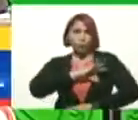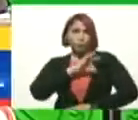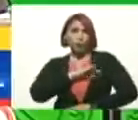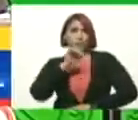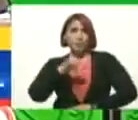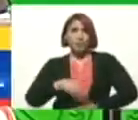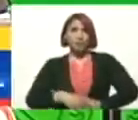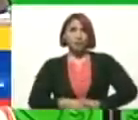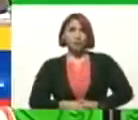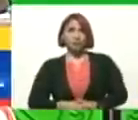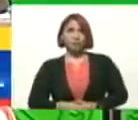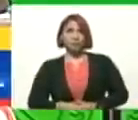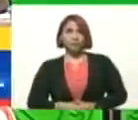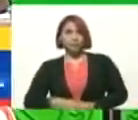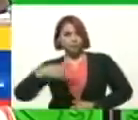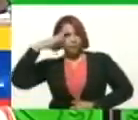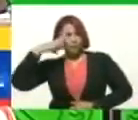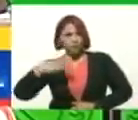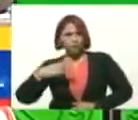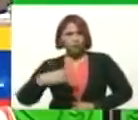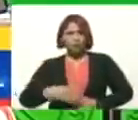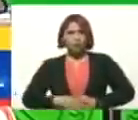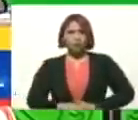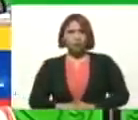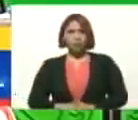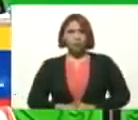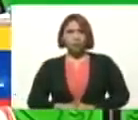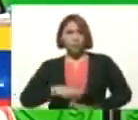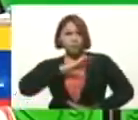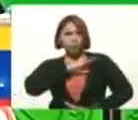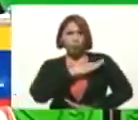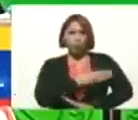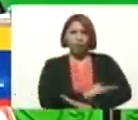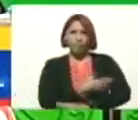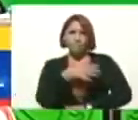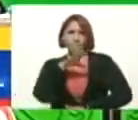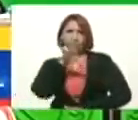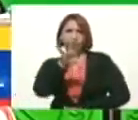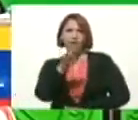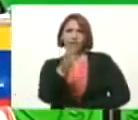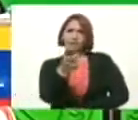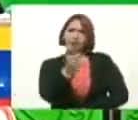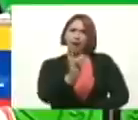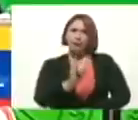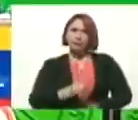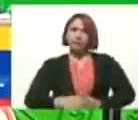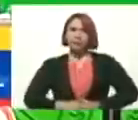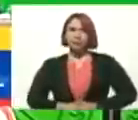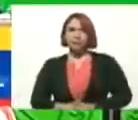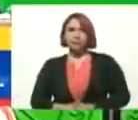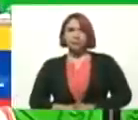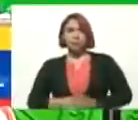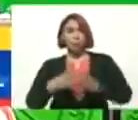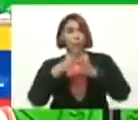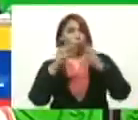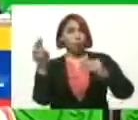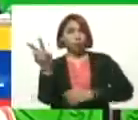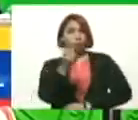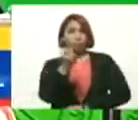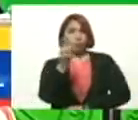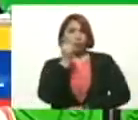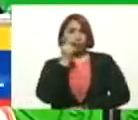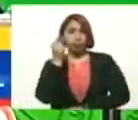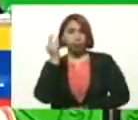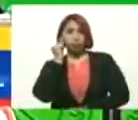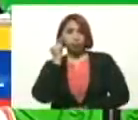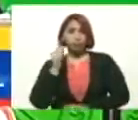poder militar es el poder de la nación. Y a todos los venezolanos y